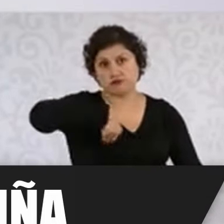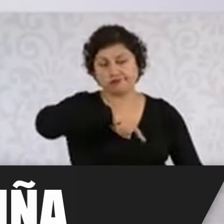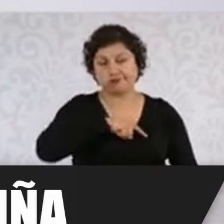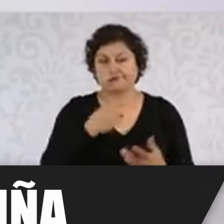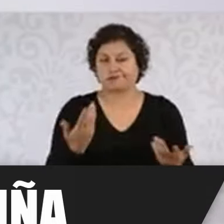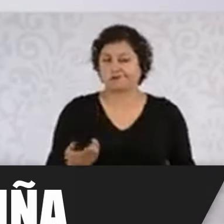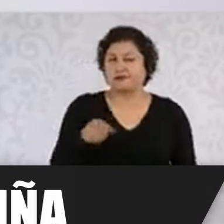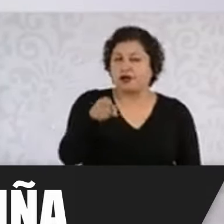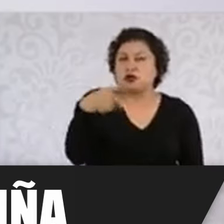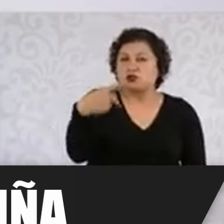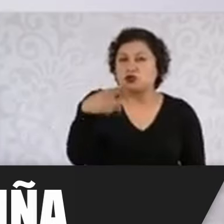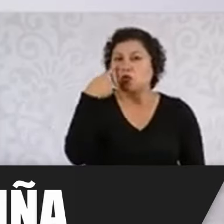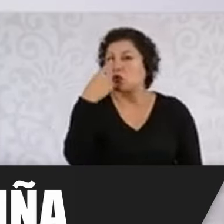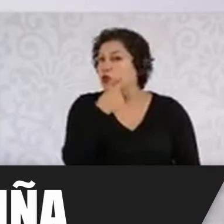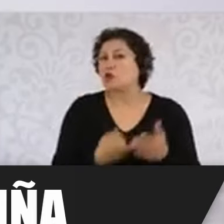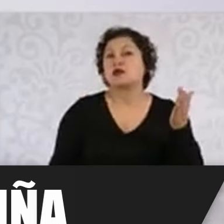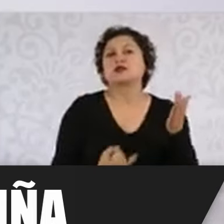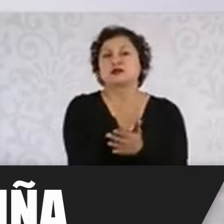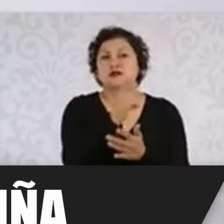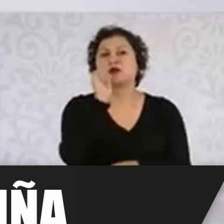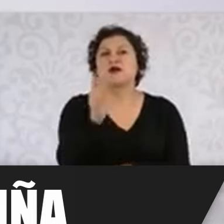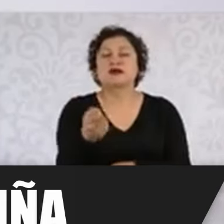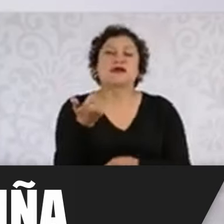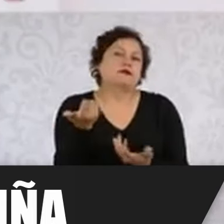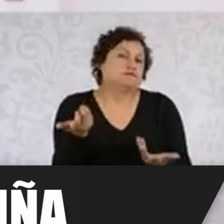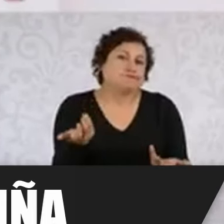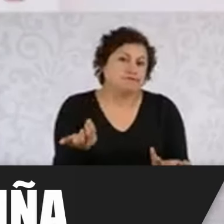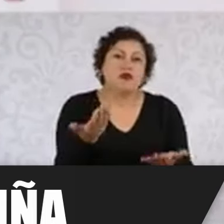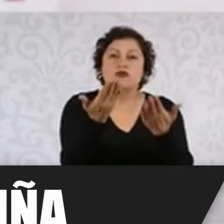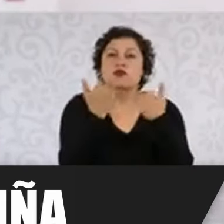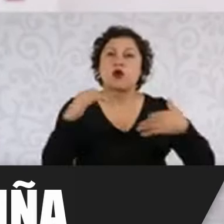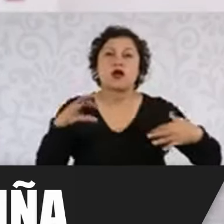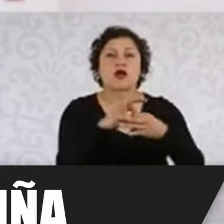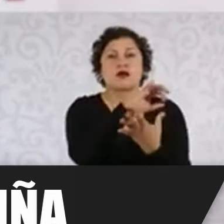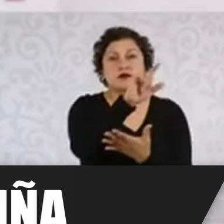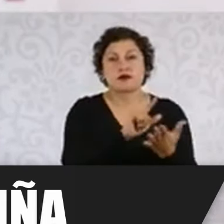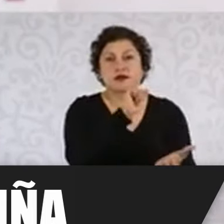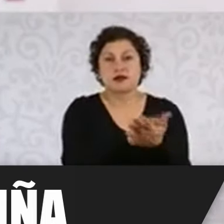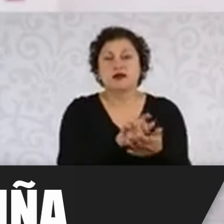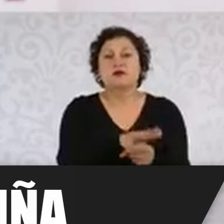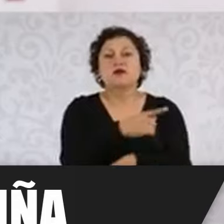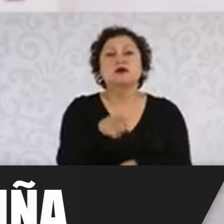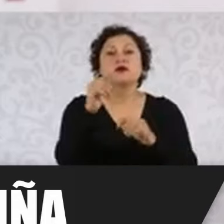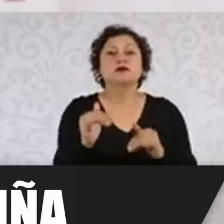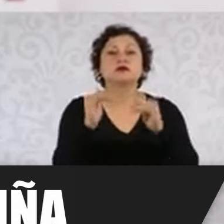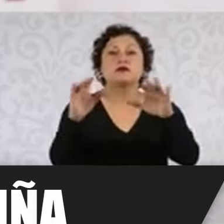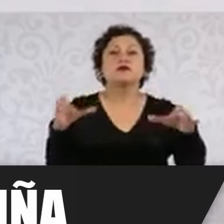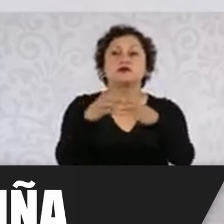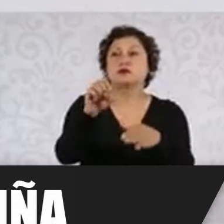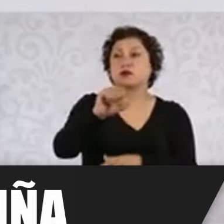jurídica, al aceptar que la Corte revise la reforma al Poder Judicial.